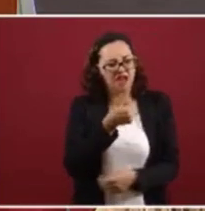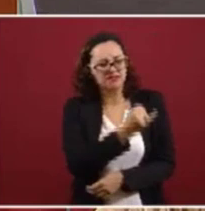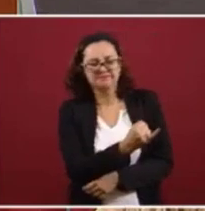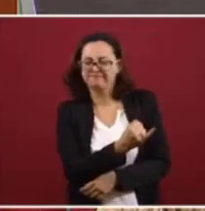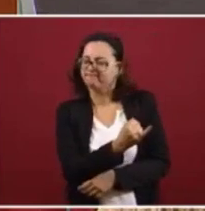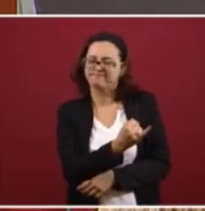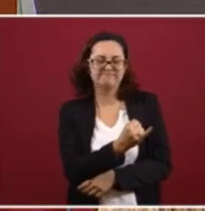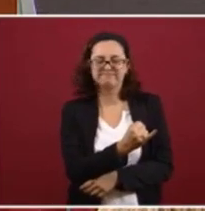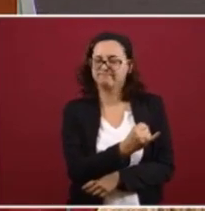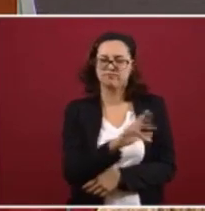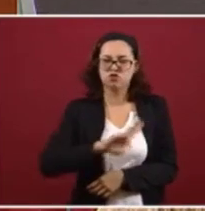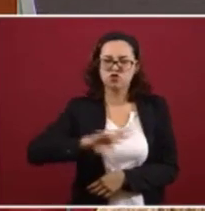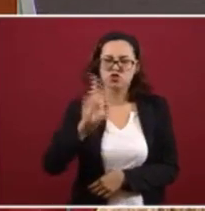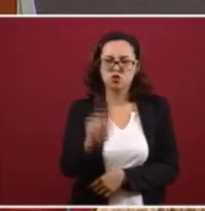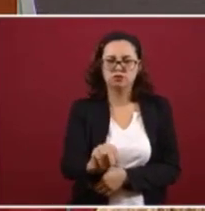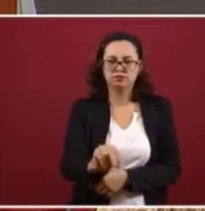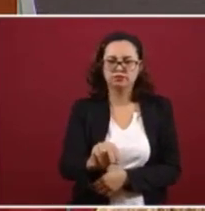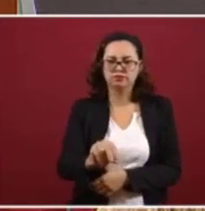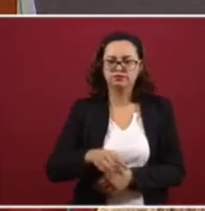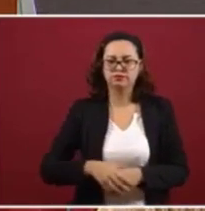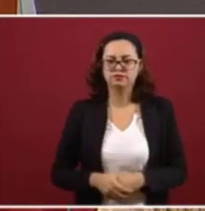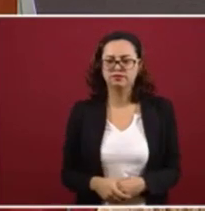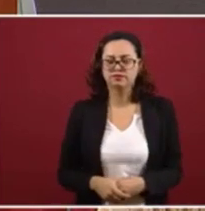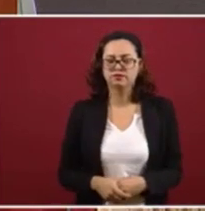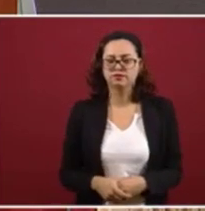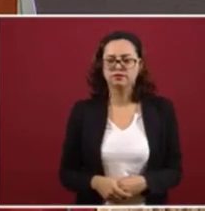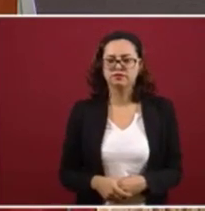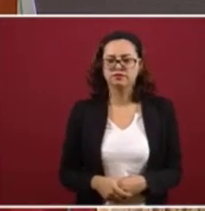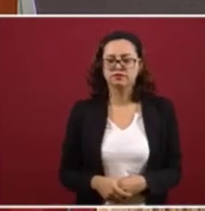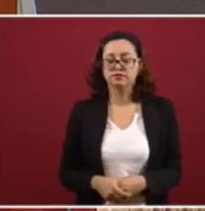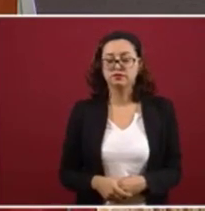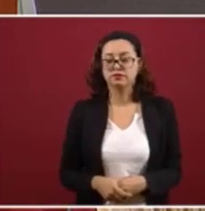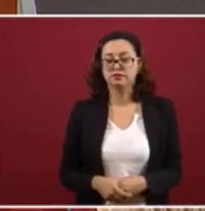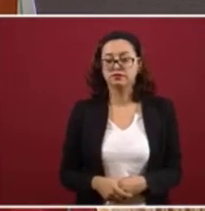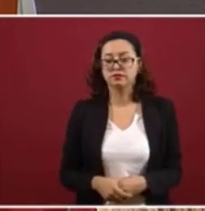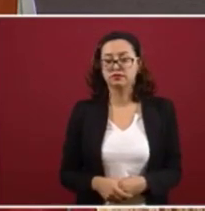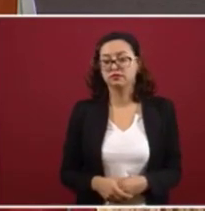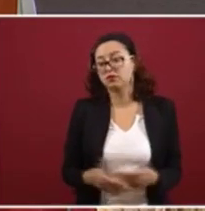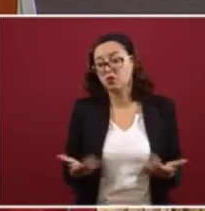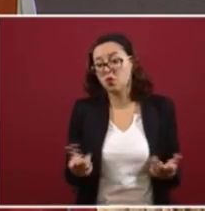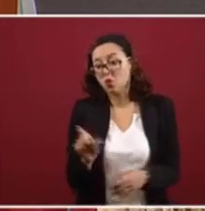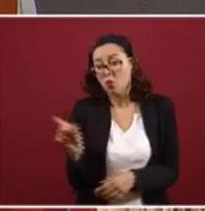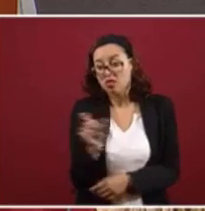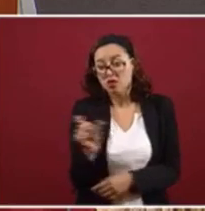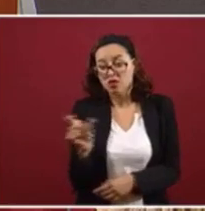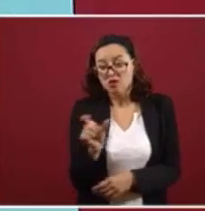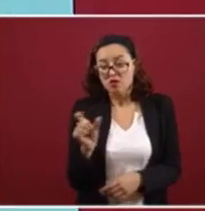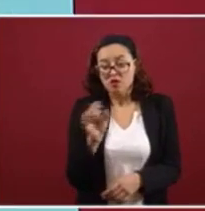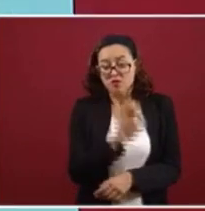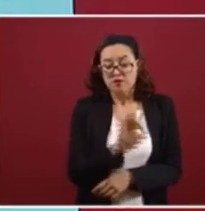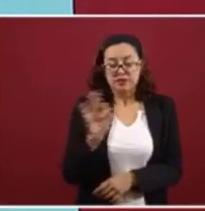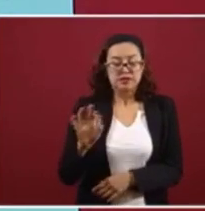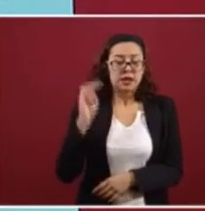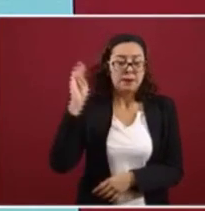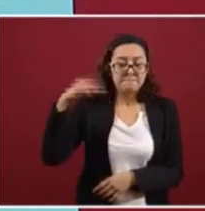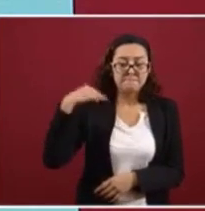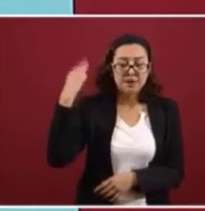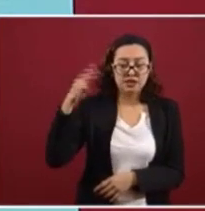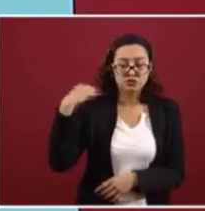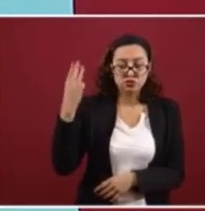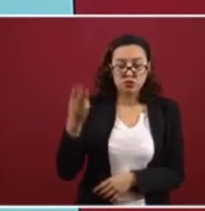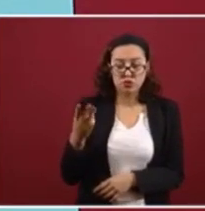esto lo di a conocer en marzo el 19 pero